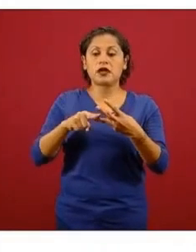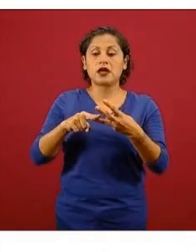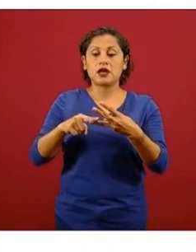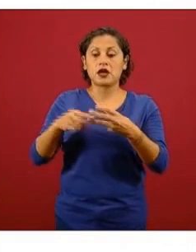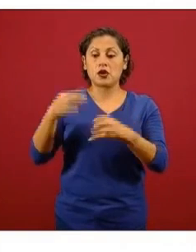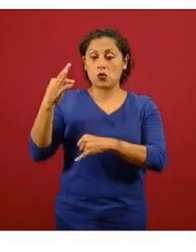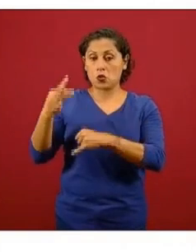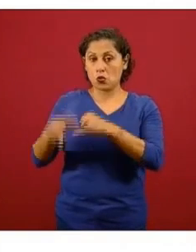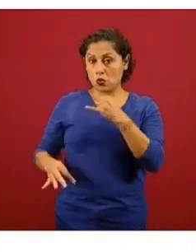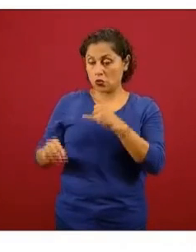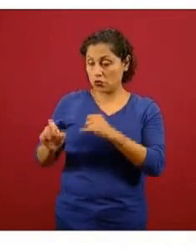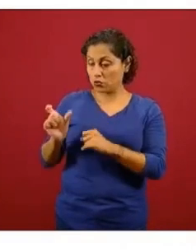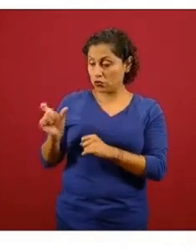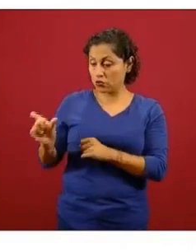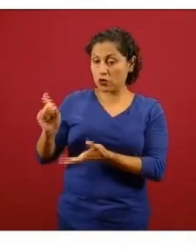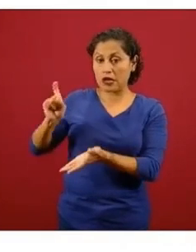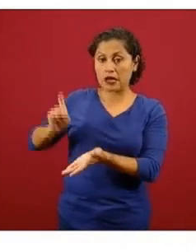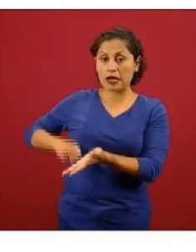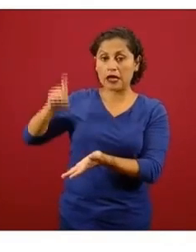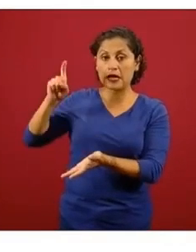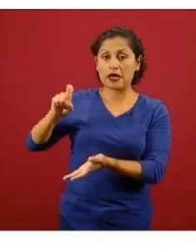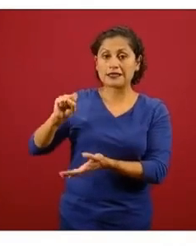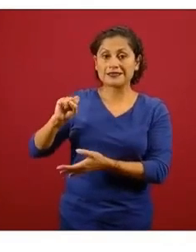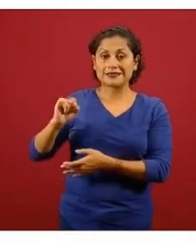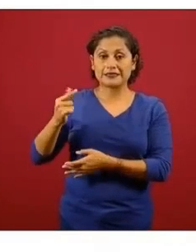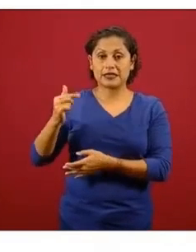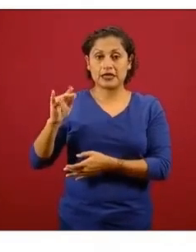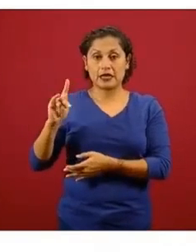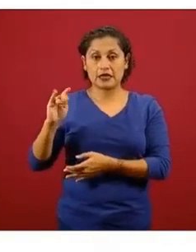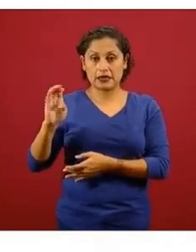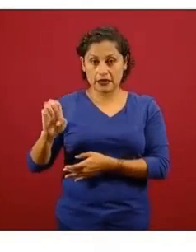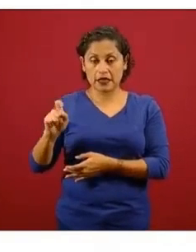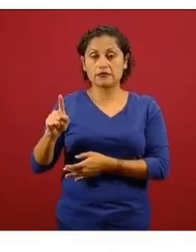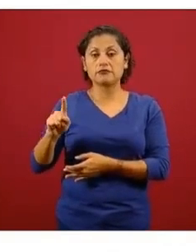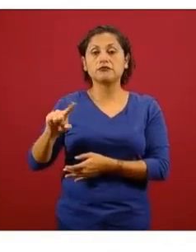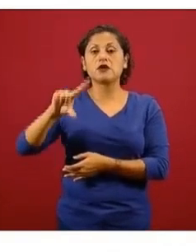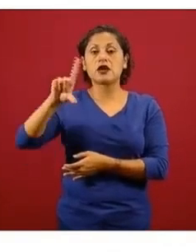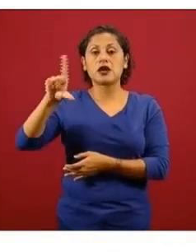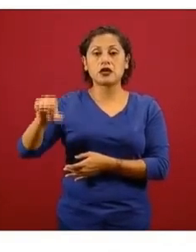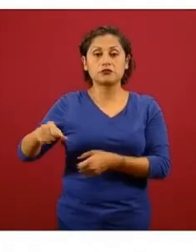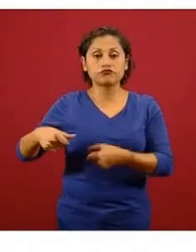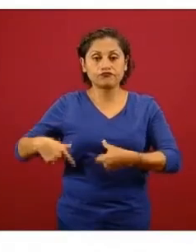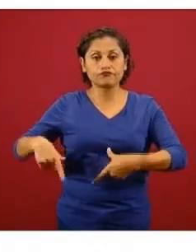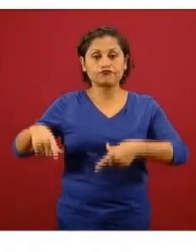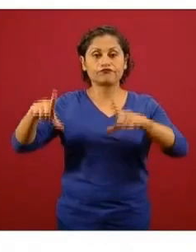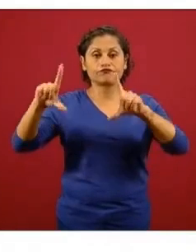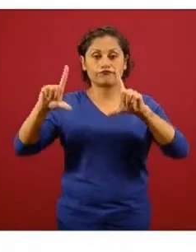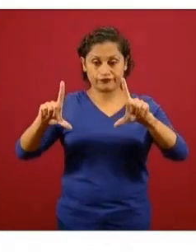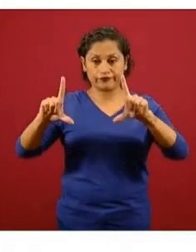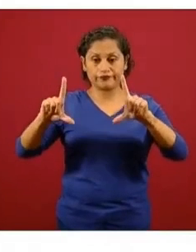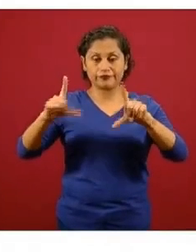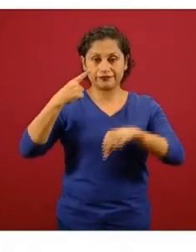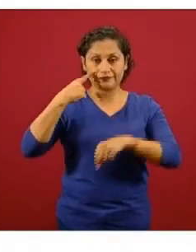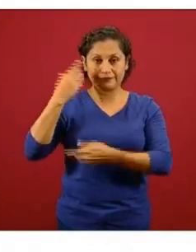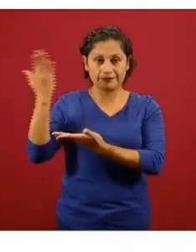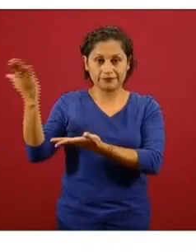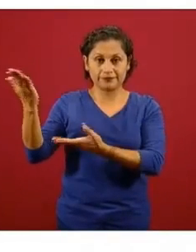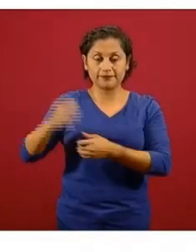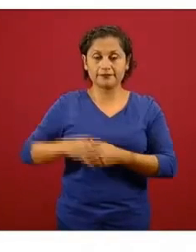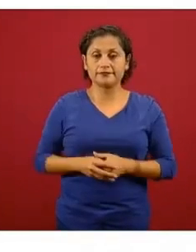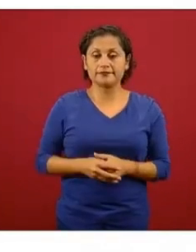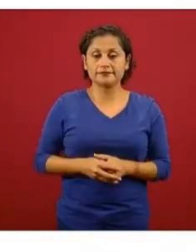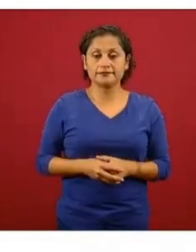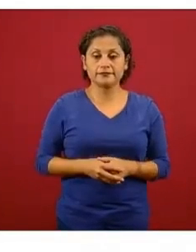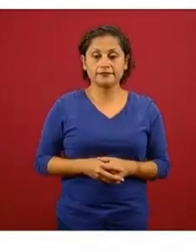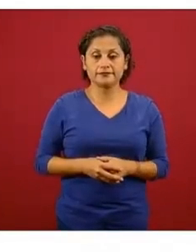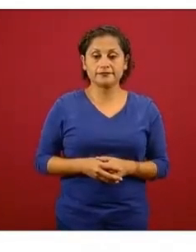ya con la posibilidad de dar clic válido en el botón siguiente, y entonces nos genera un formato que tiene el siguiente aspecto.